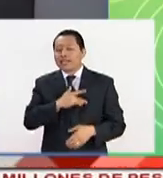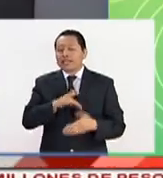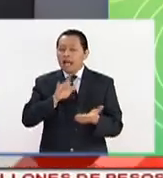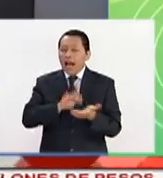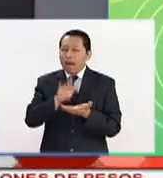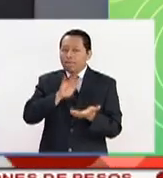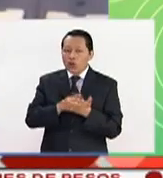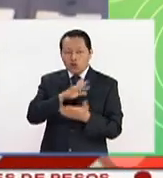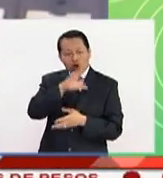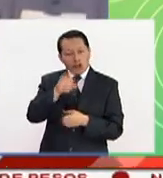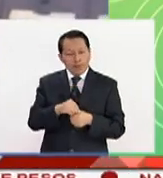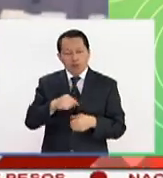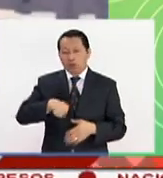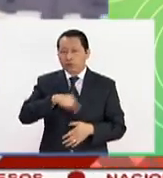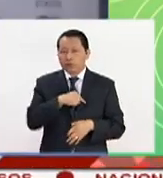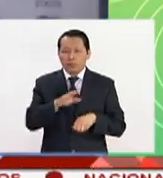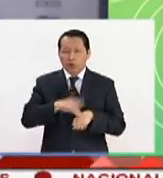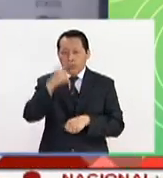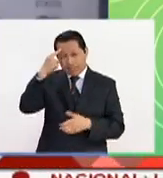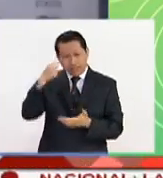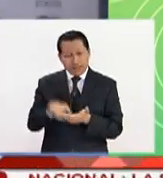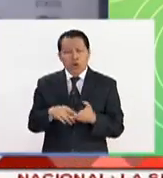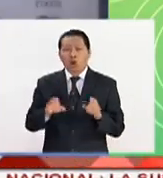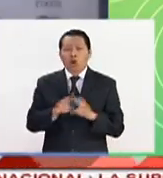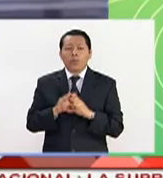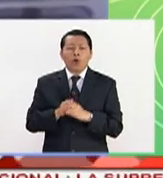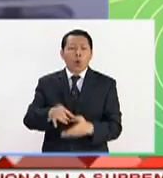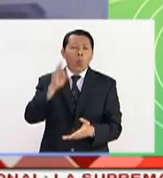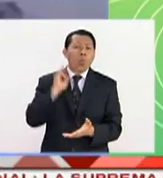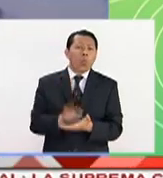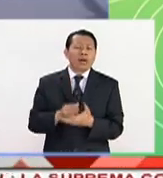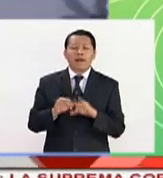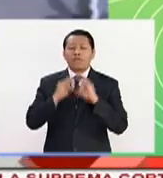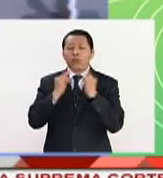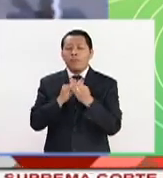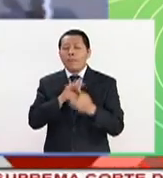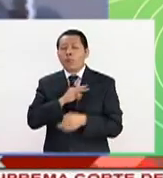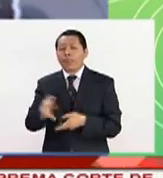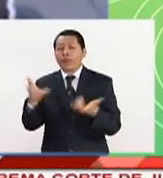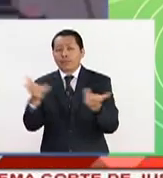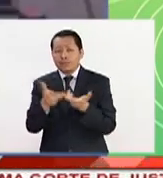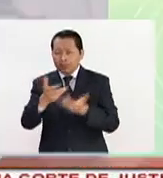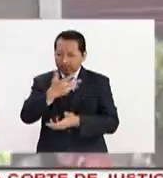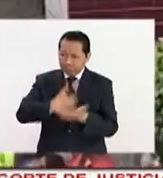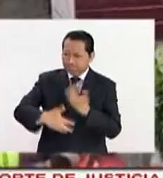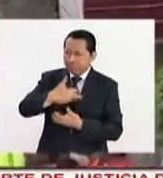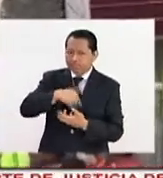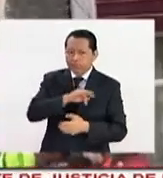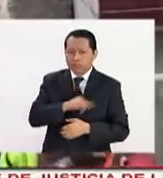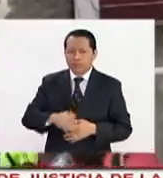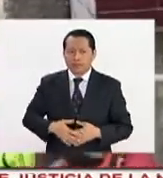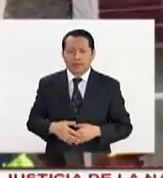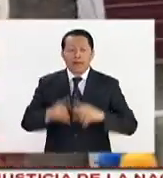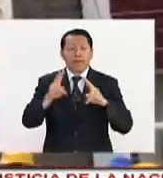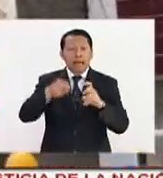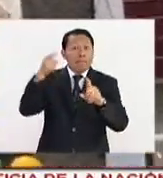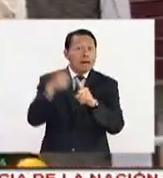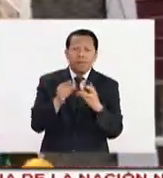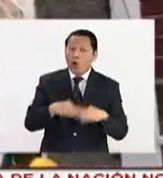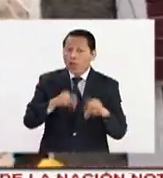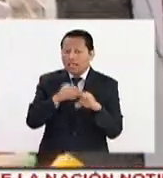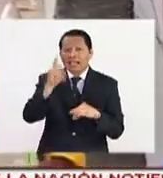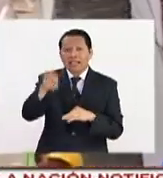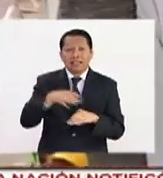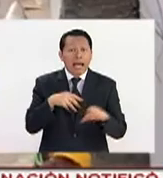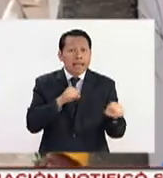de todos nosotros, porque creo que es la única manera de poder generar sinergias. Un tema central en este encuentro